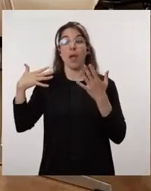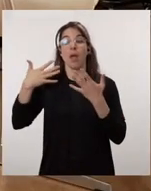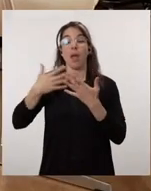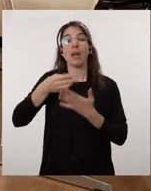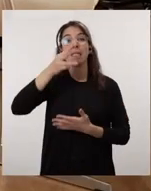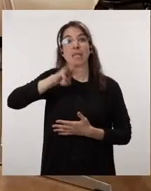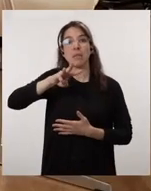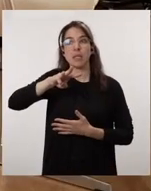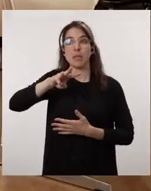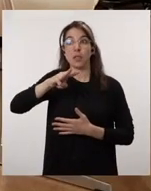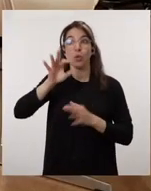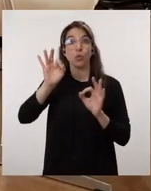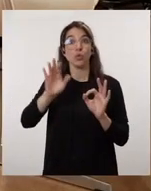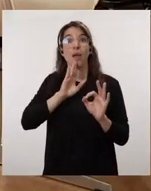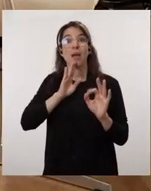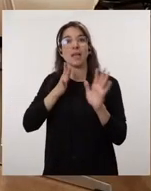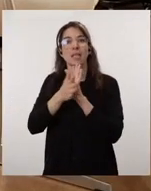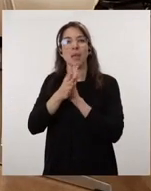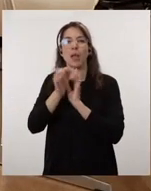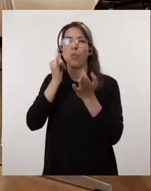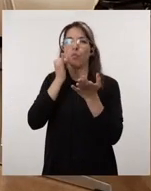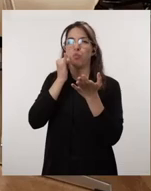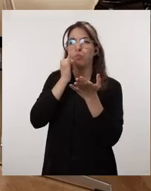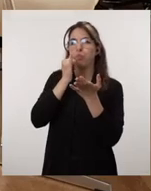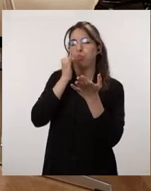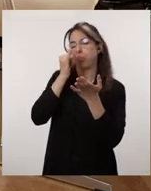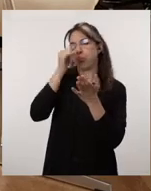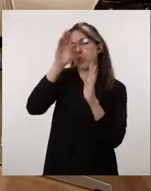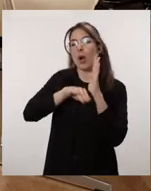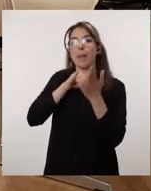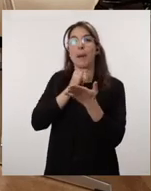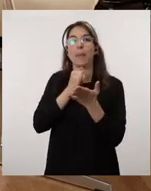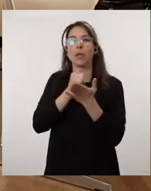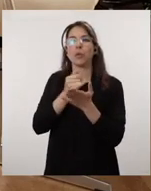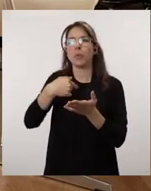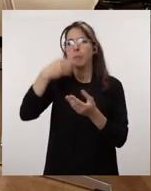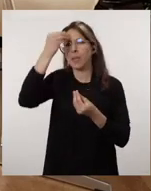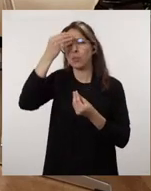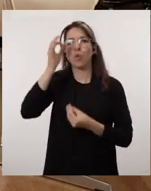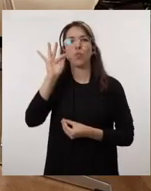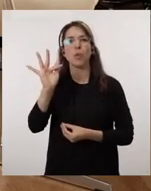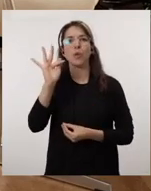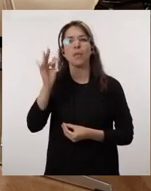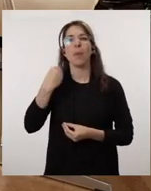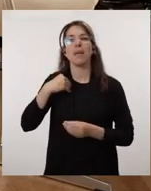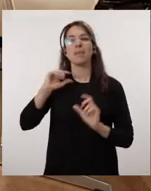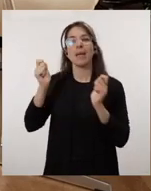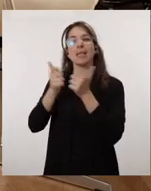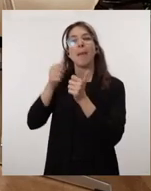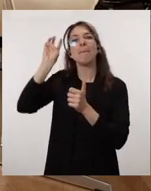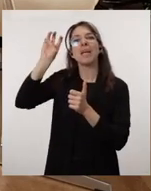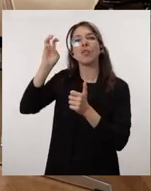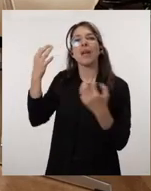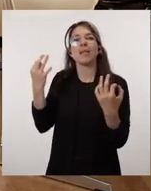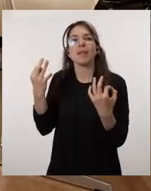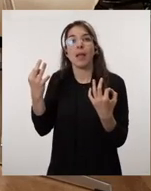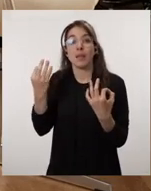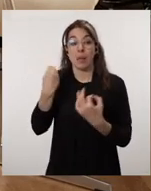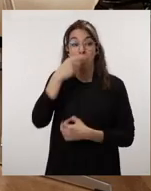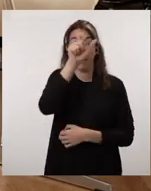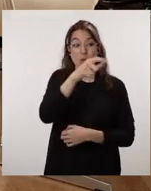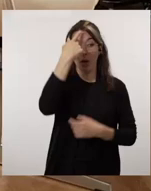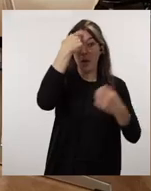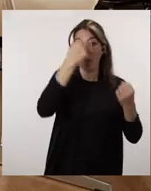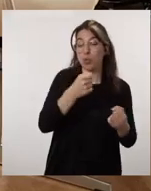recorrido decíamos que es un programa piloto creo que sería bueno explicar en qué consisten esas mentorías esas reuniones entre el